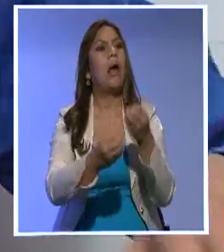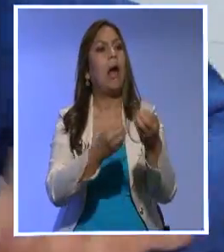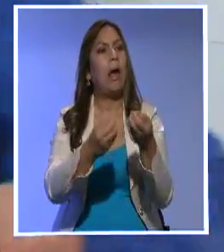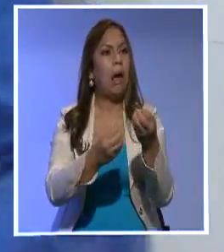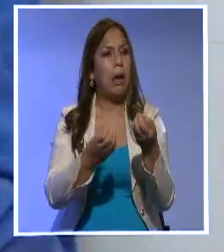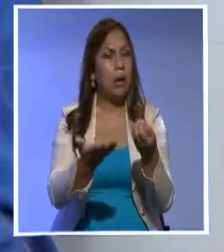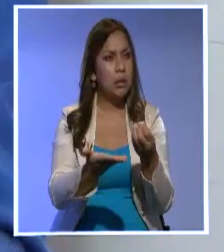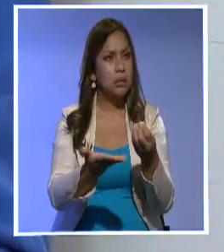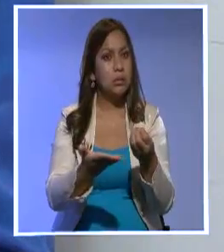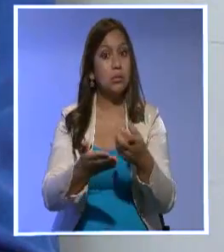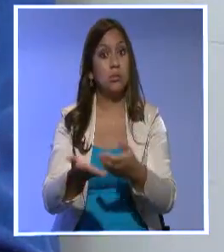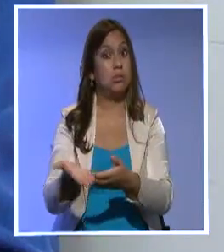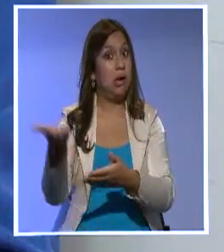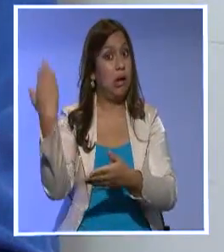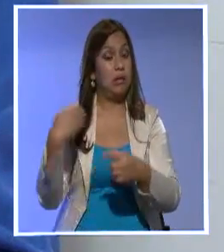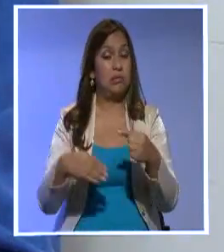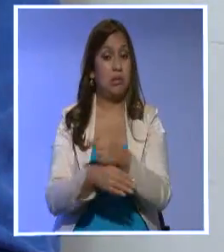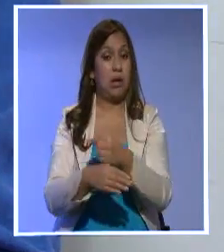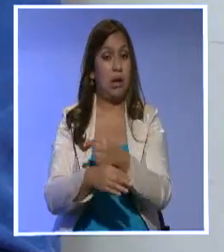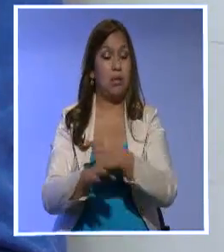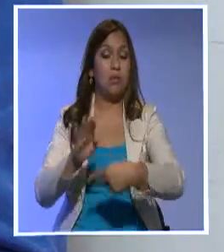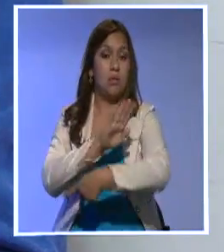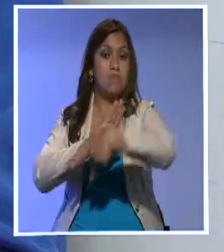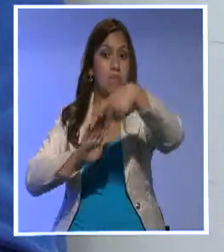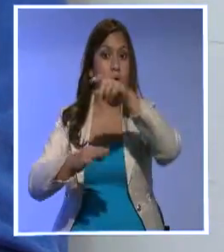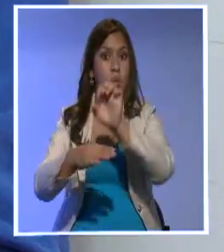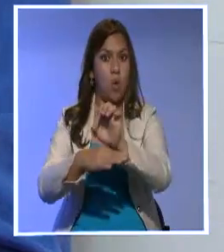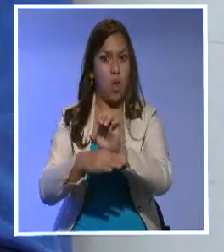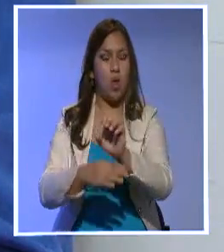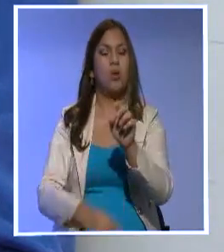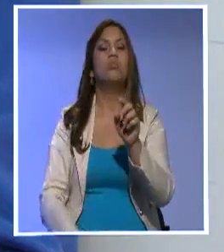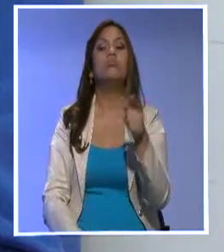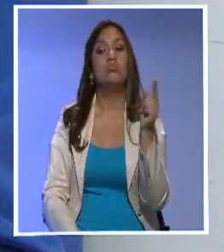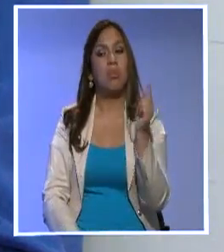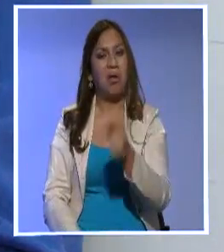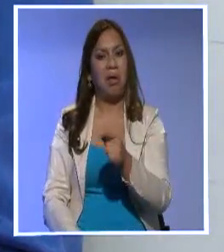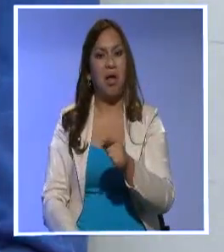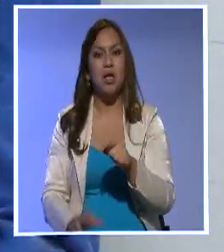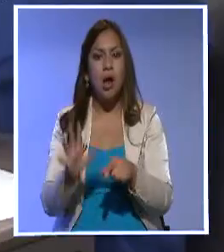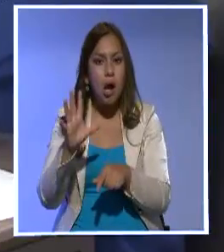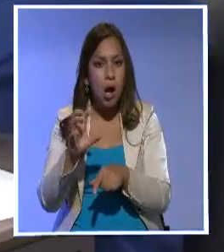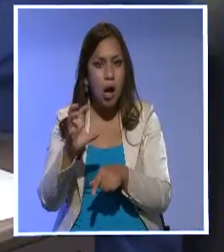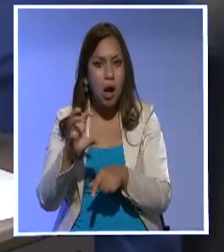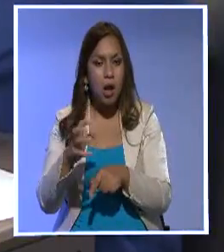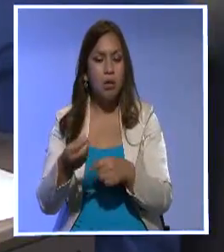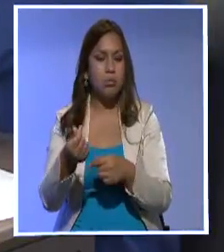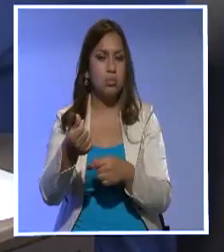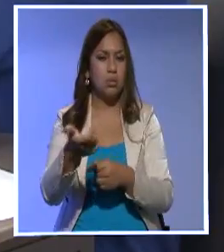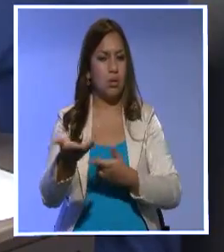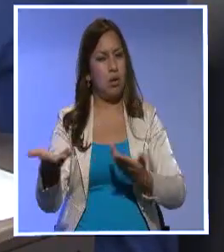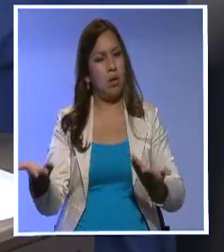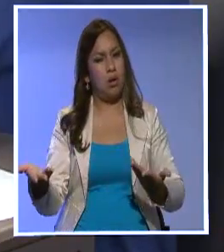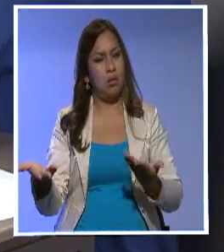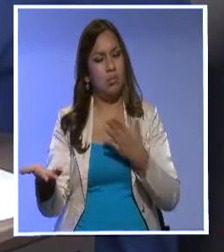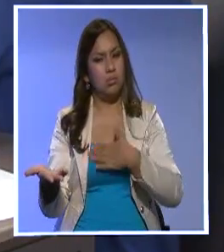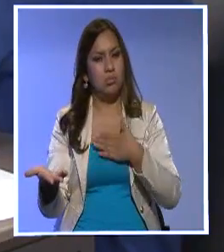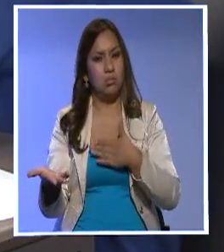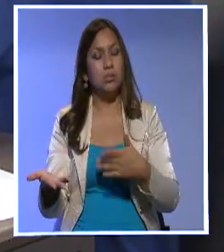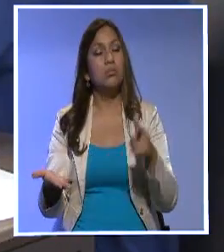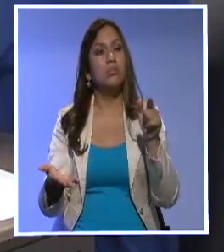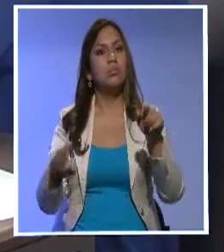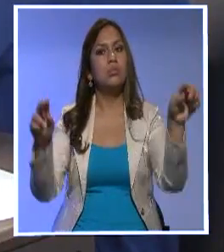ex gerente de petroecuador el ex principal presidente de petroecuador presenta gabriela esta parte la de